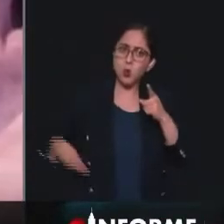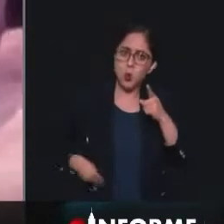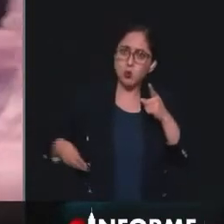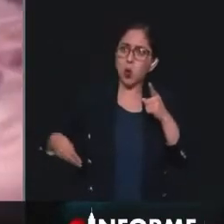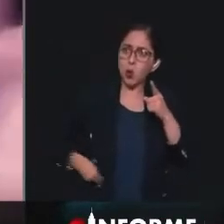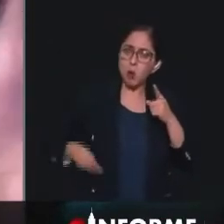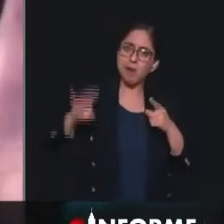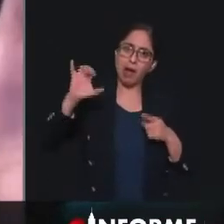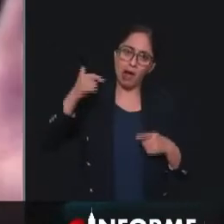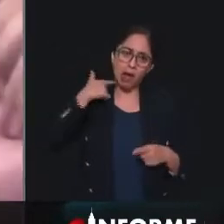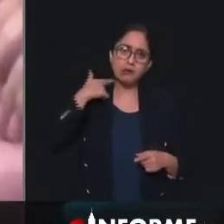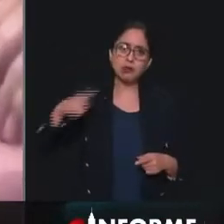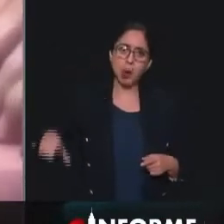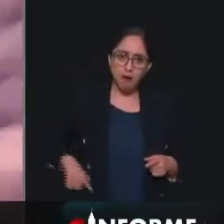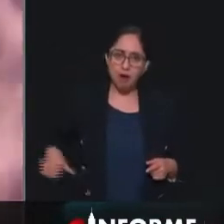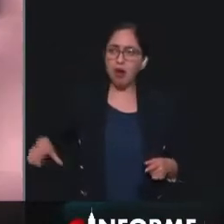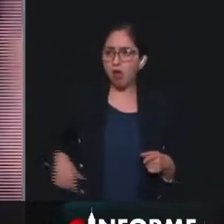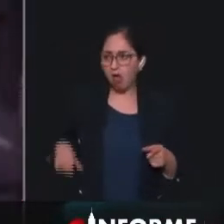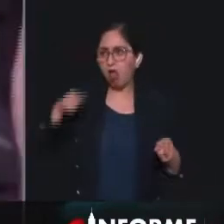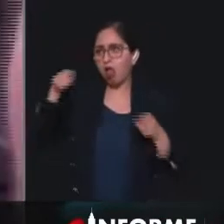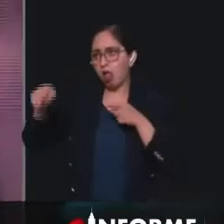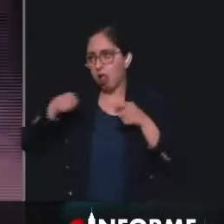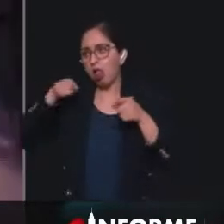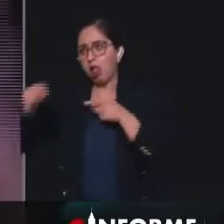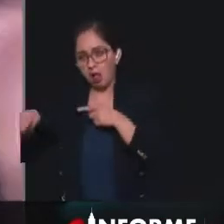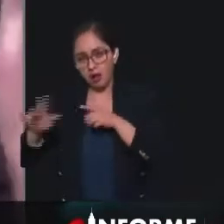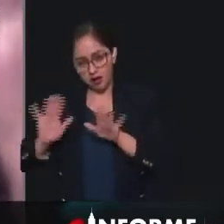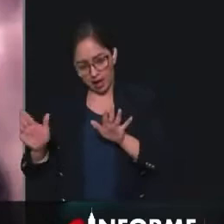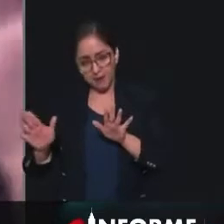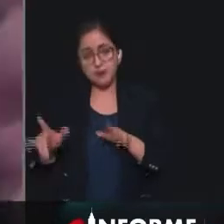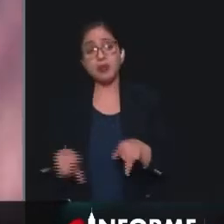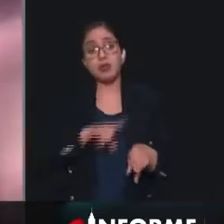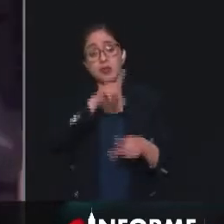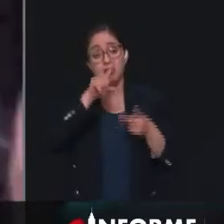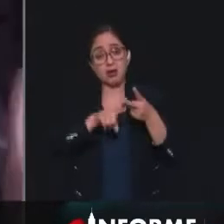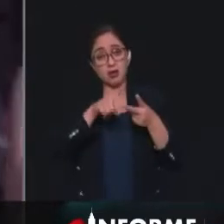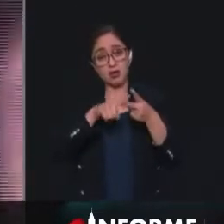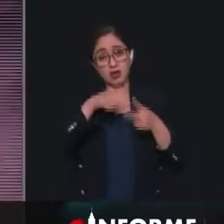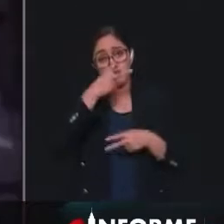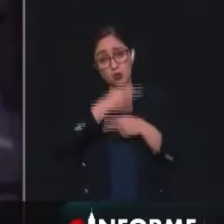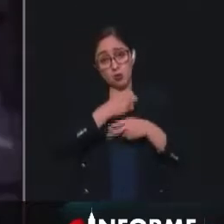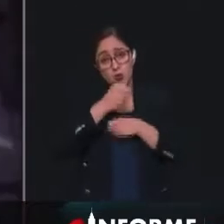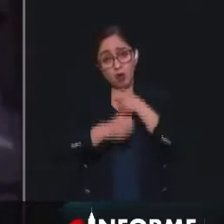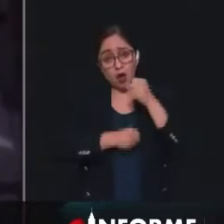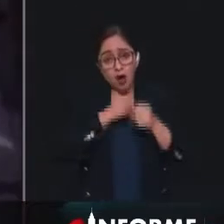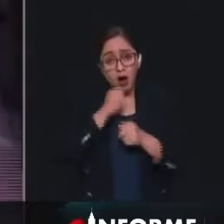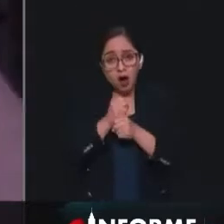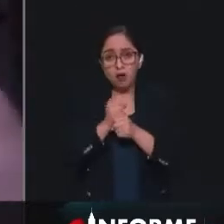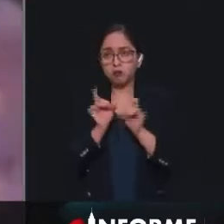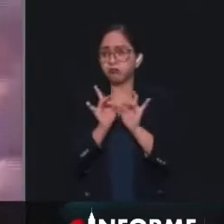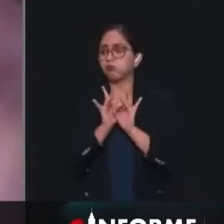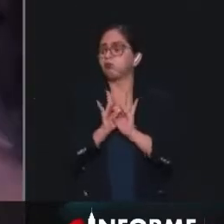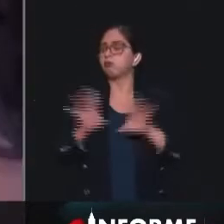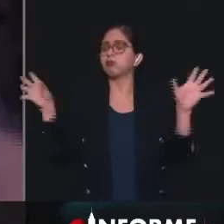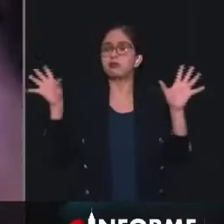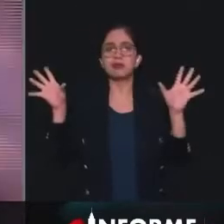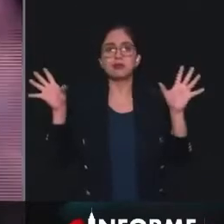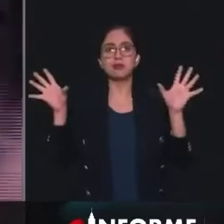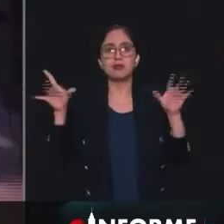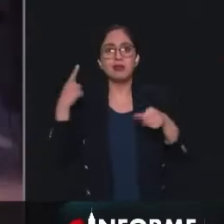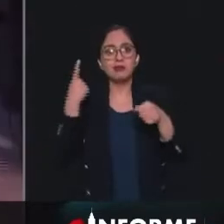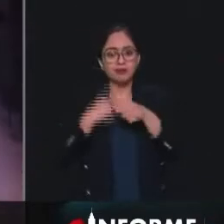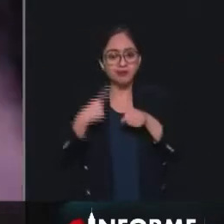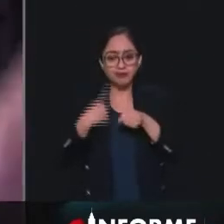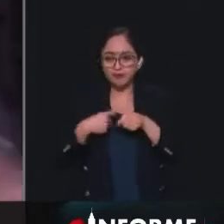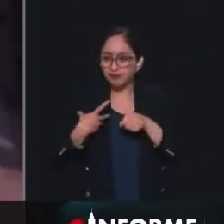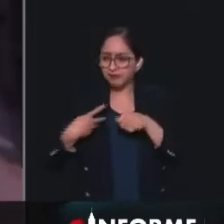una situación de excepcionalidad, un paréntesis en toda la vida pública del país, y